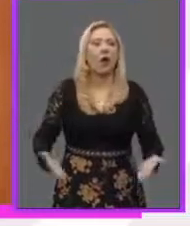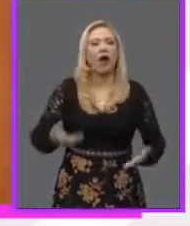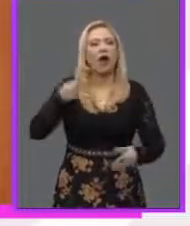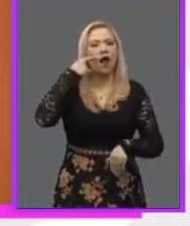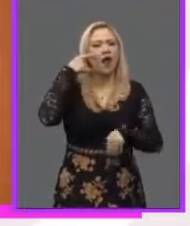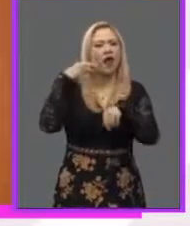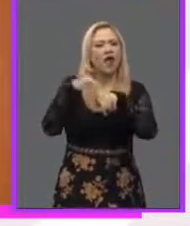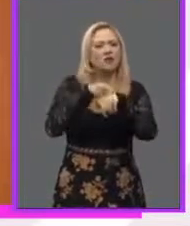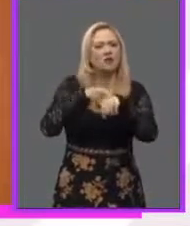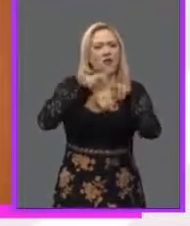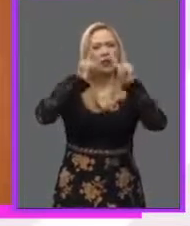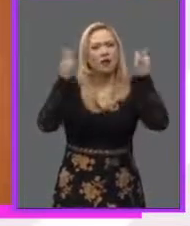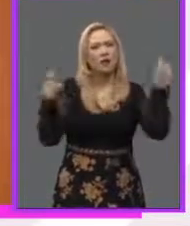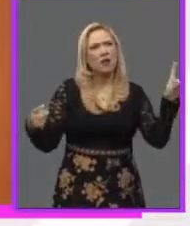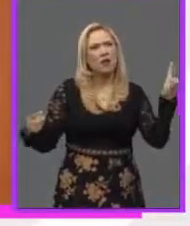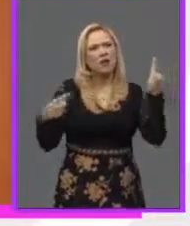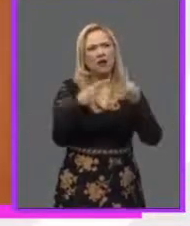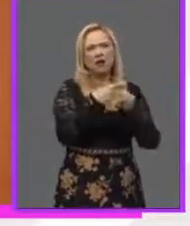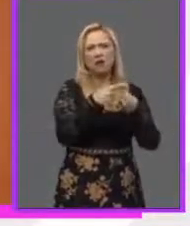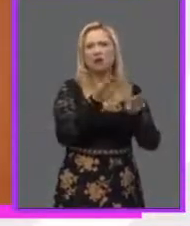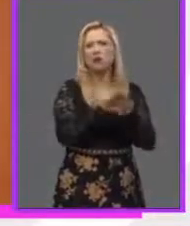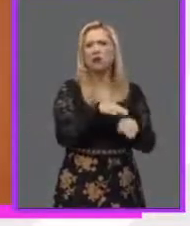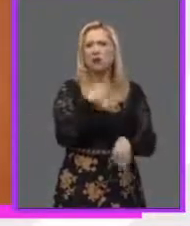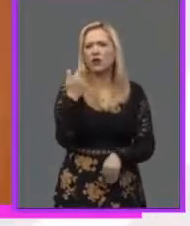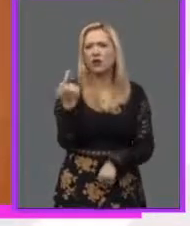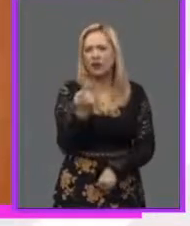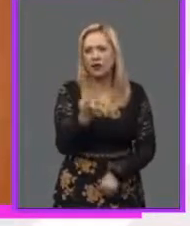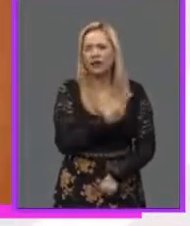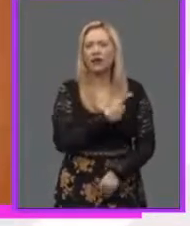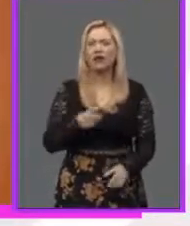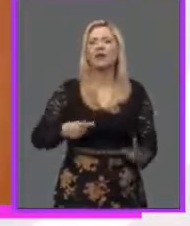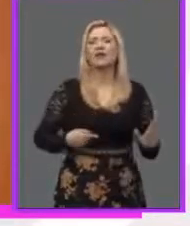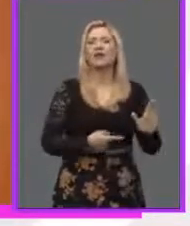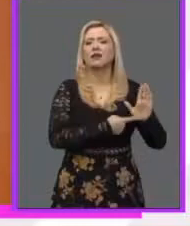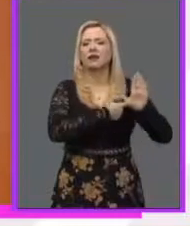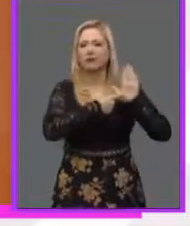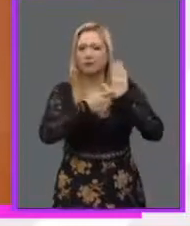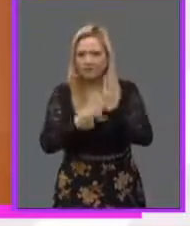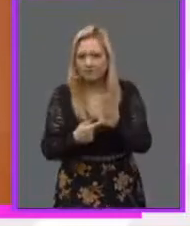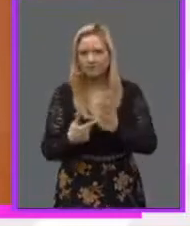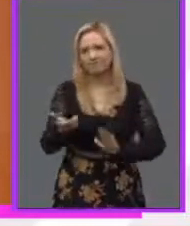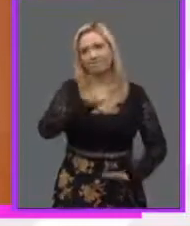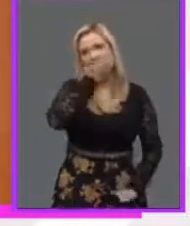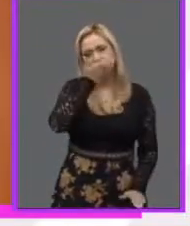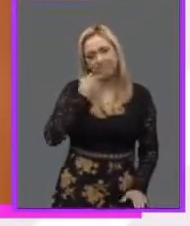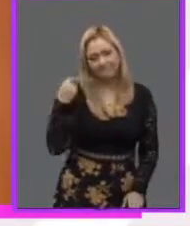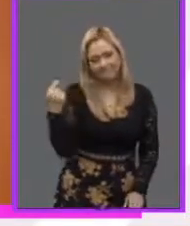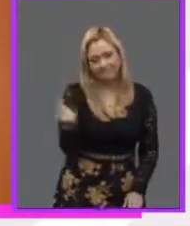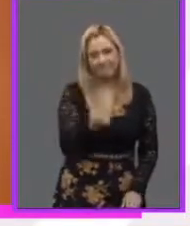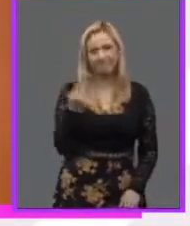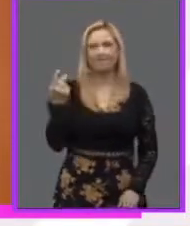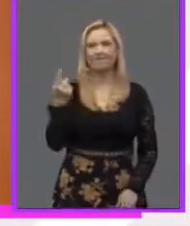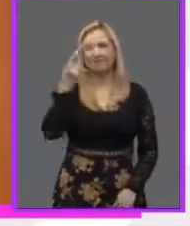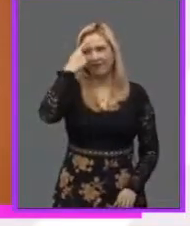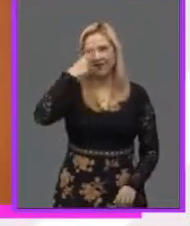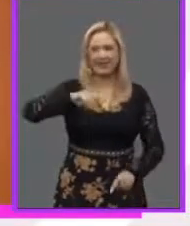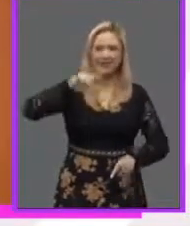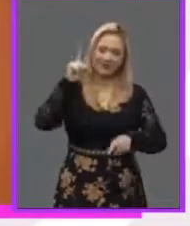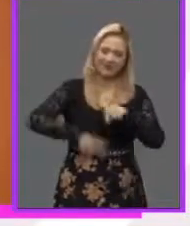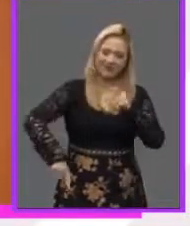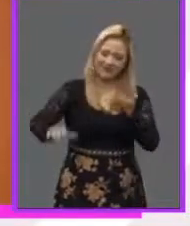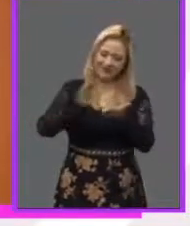del racismo, porque creemos que hay que hablar sobre el racismo, hay que visibilizar las prácticas racistas para